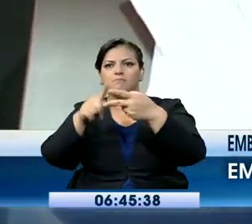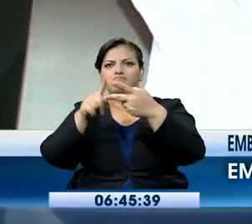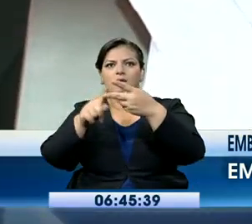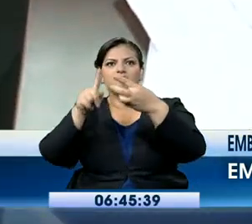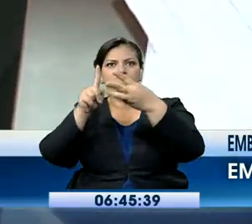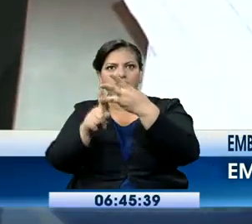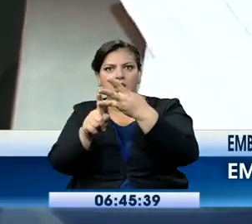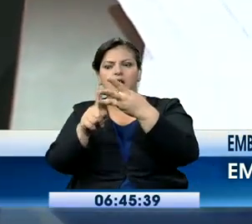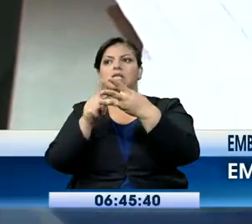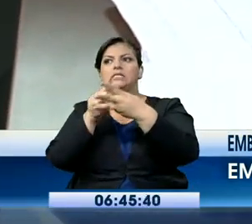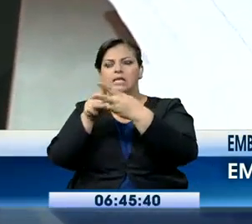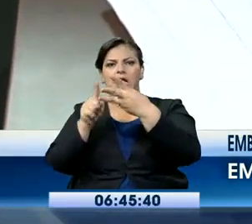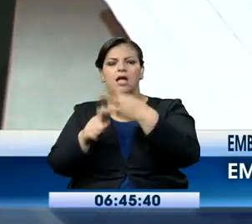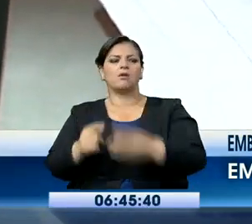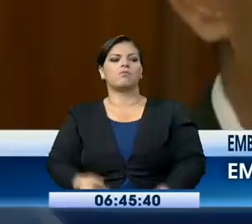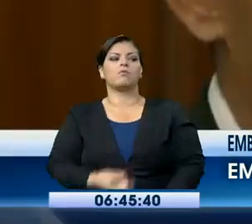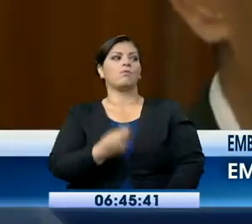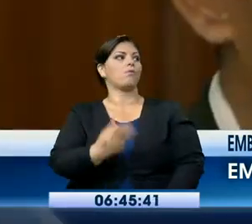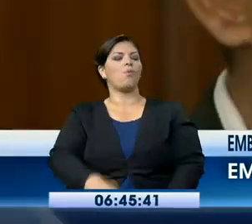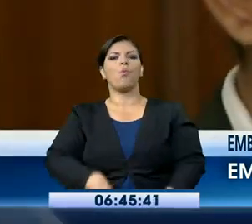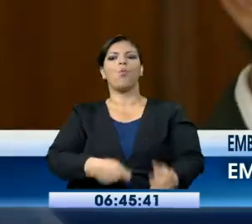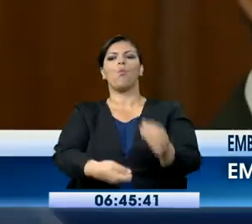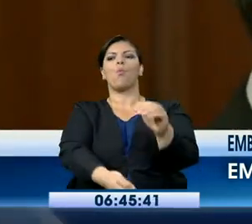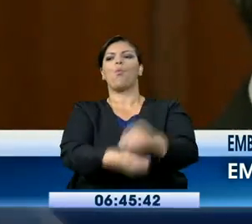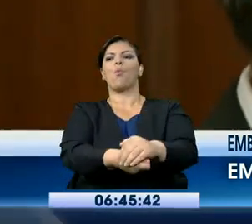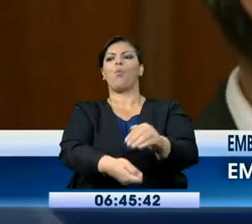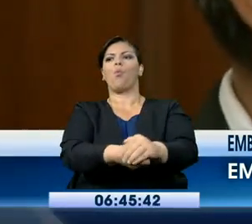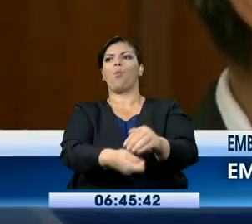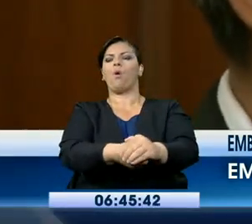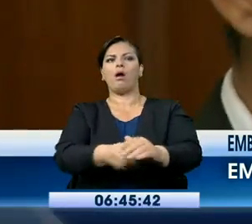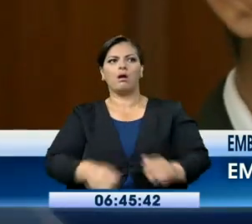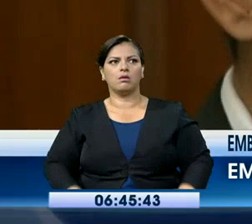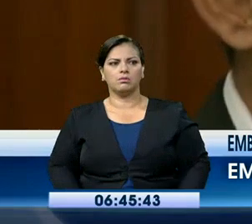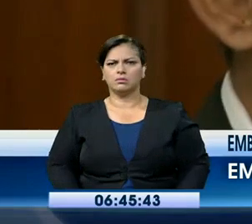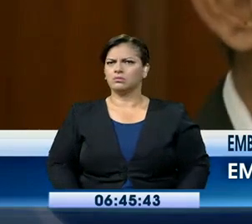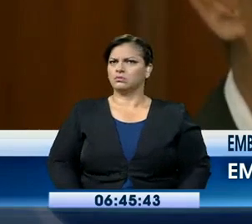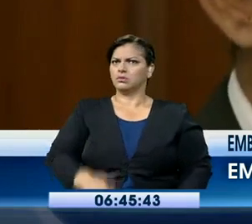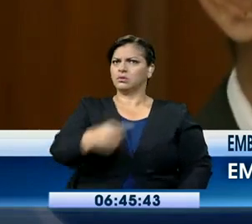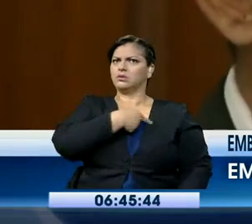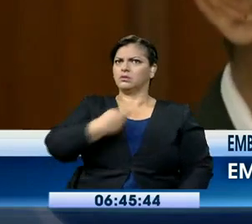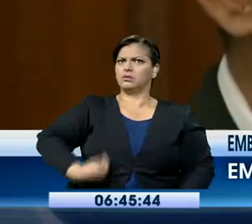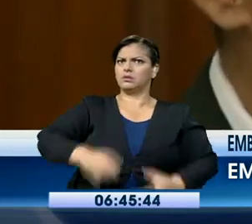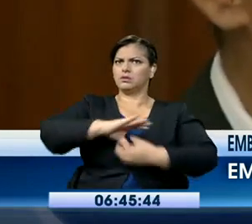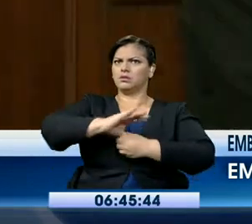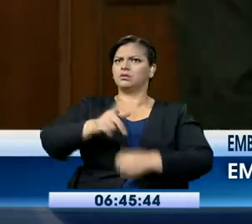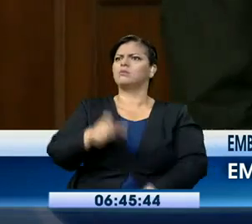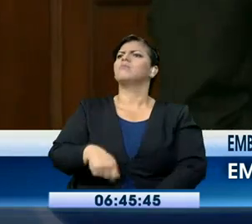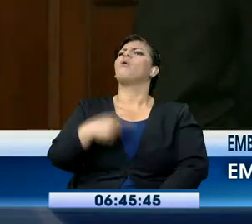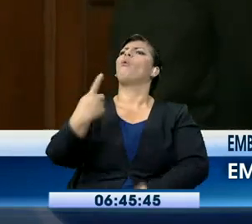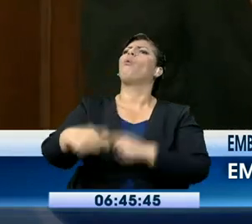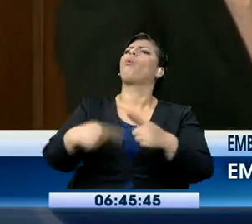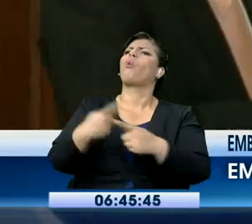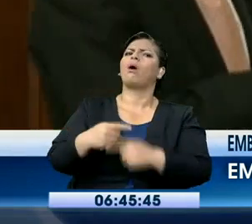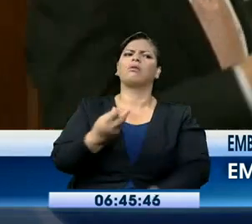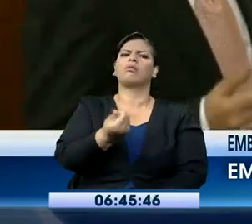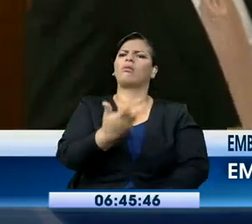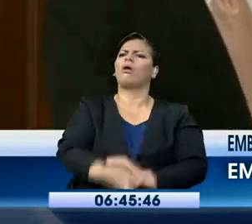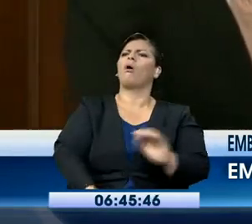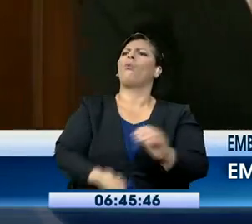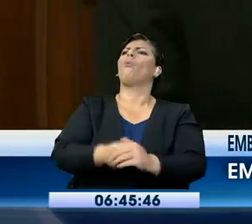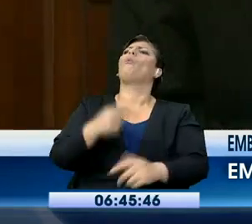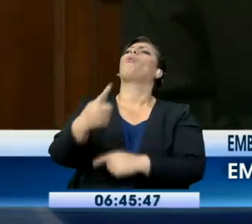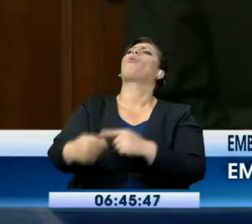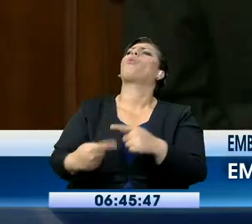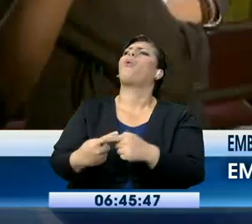Harbin también efectuaron pagos. Wang Yunning, embajador de la República Popular China en Ecuador, manifestó que su gobierno